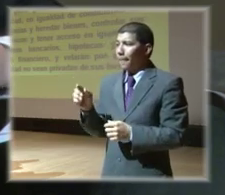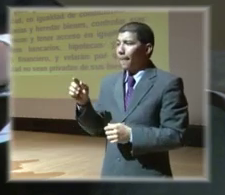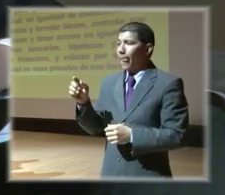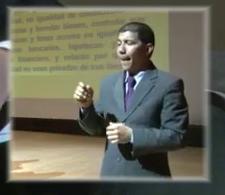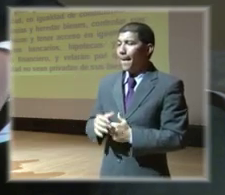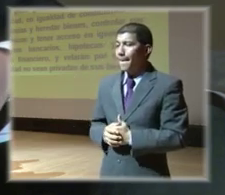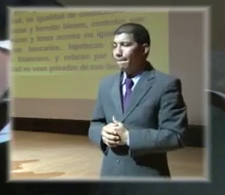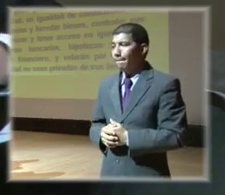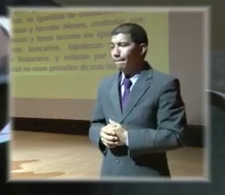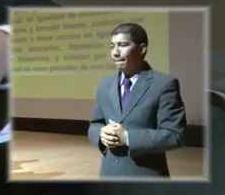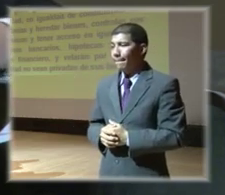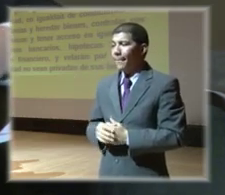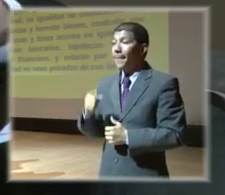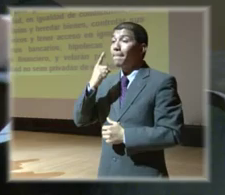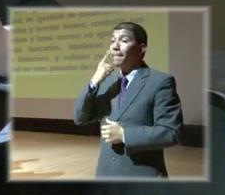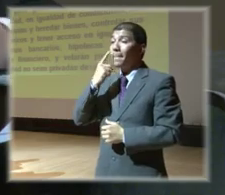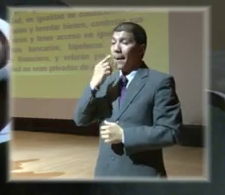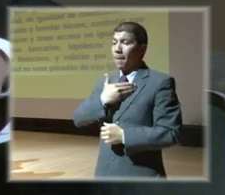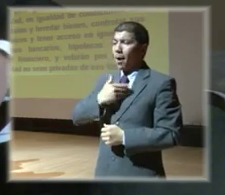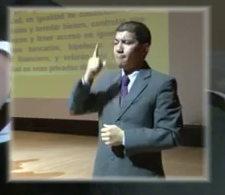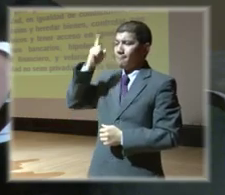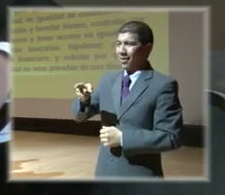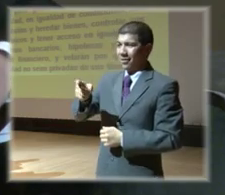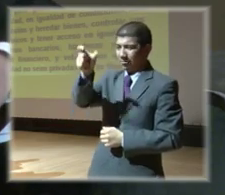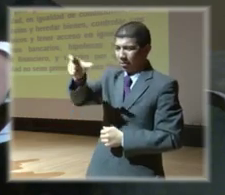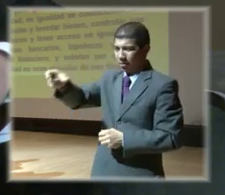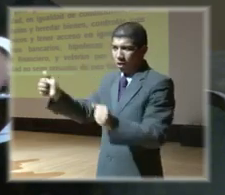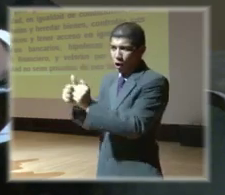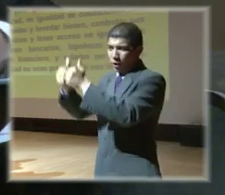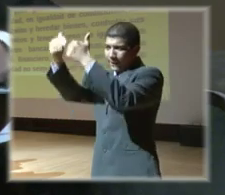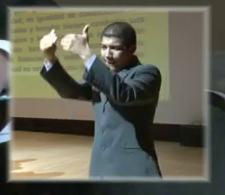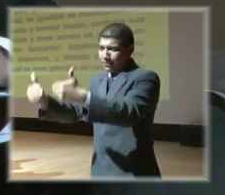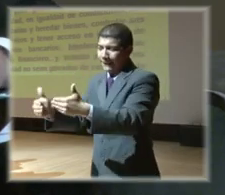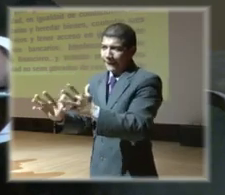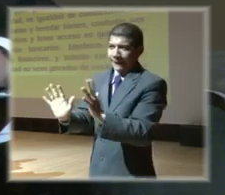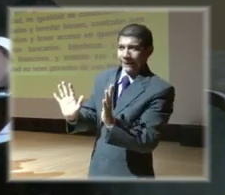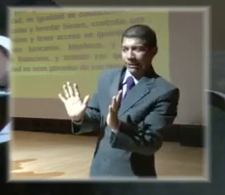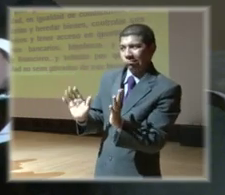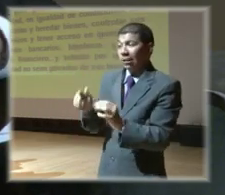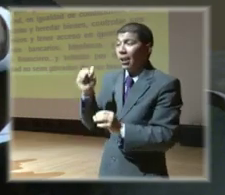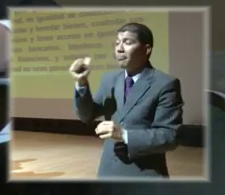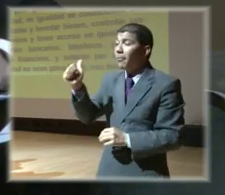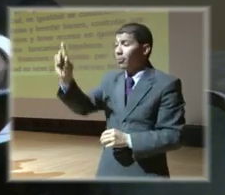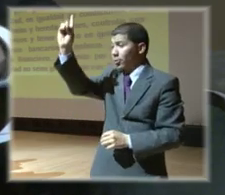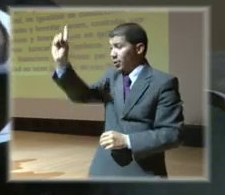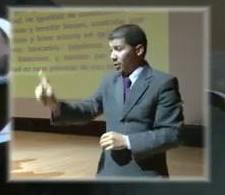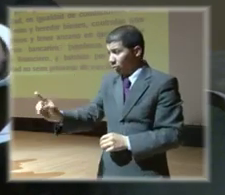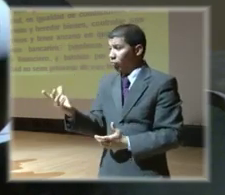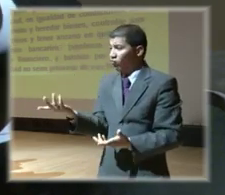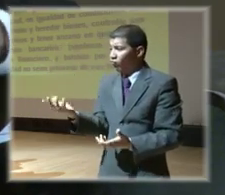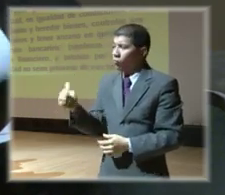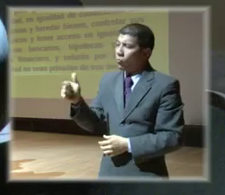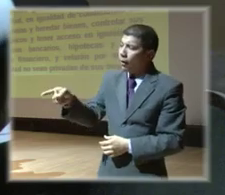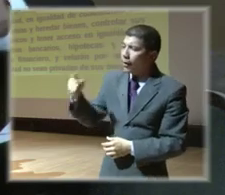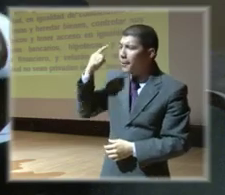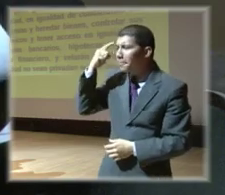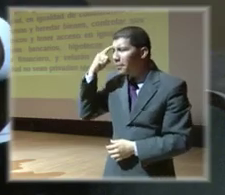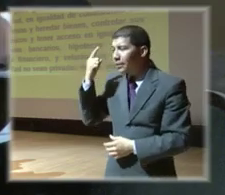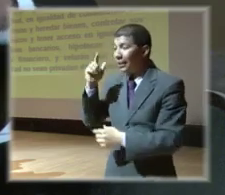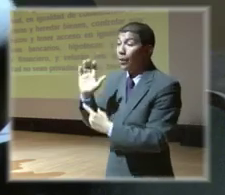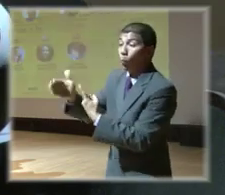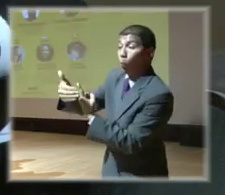medidas paternalistas, incluso con personas con discapacidad, pero que estén encaminadas, orientadas a la voluntad futura, es decir,